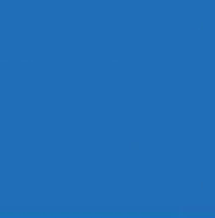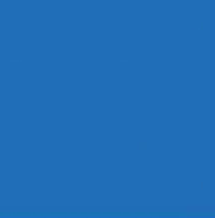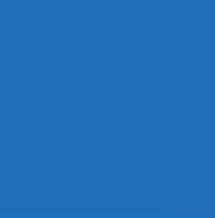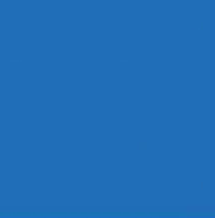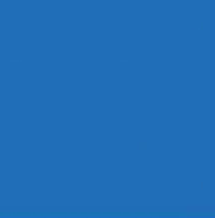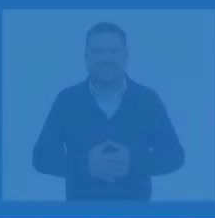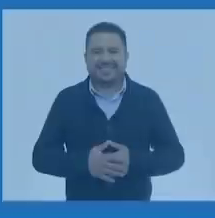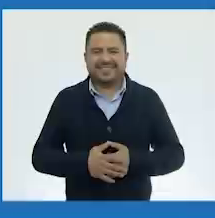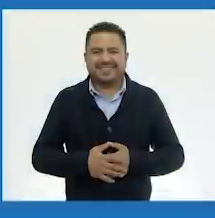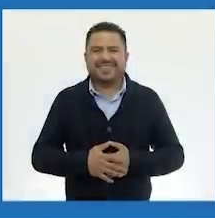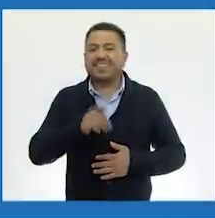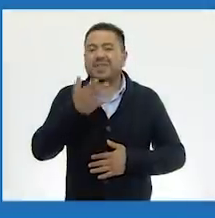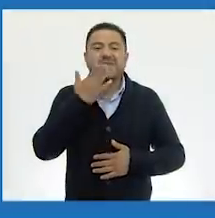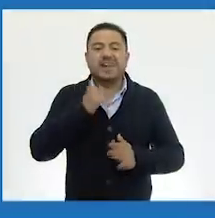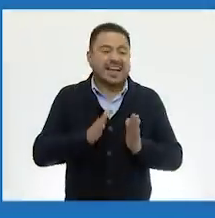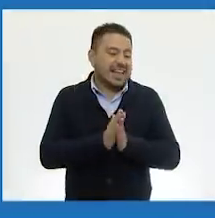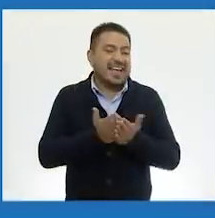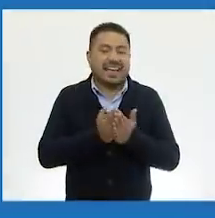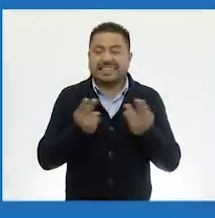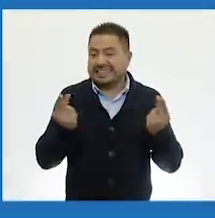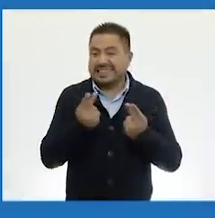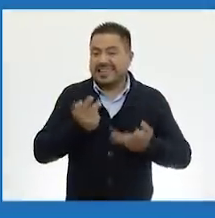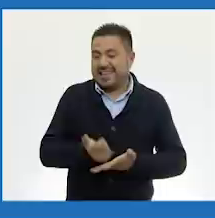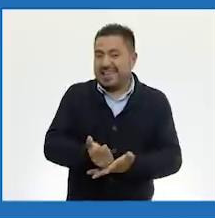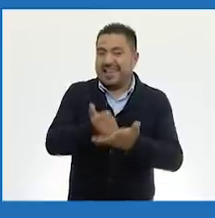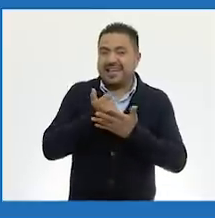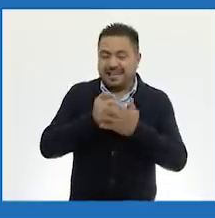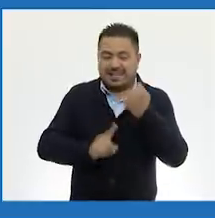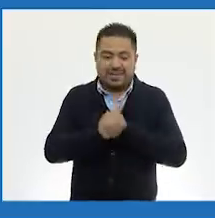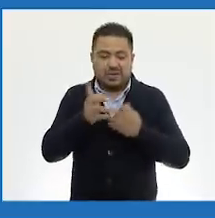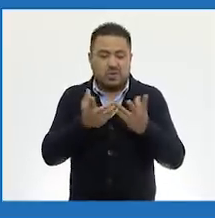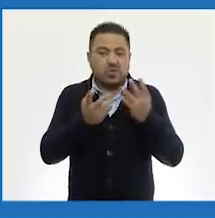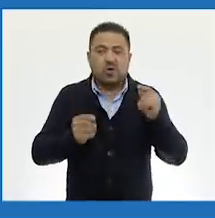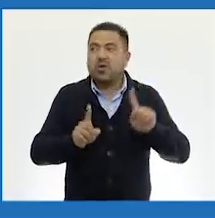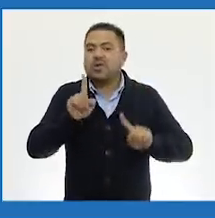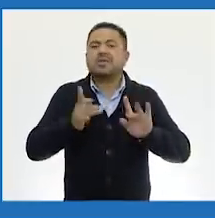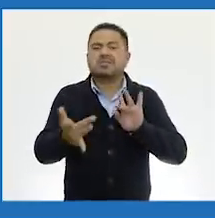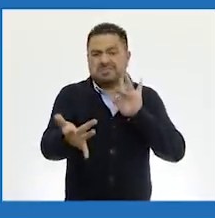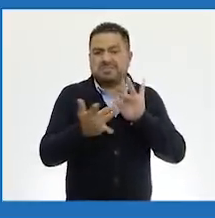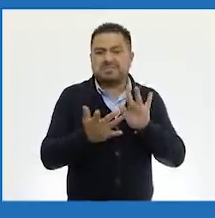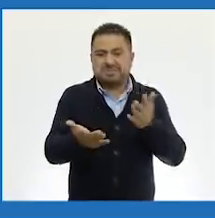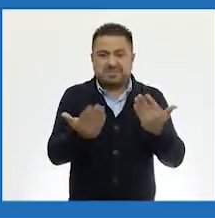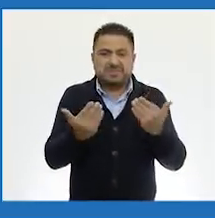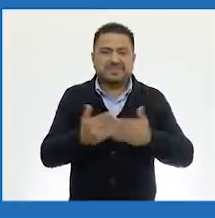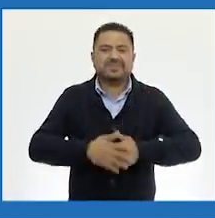Si no tienes el libro de texto o necesitas ayuda para resolver tus dudas, contáctanos.